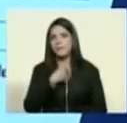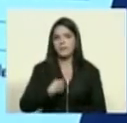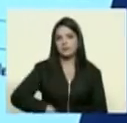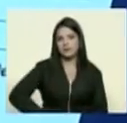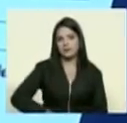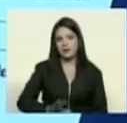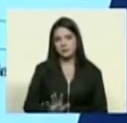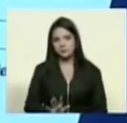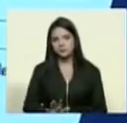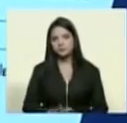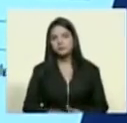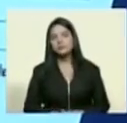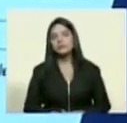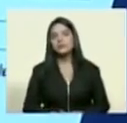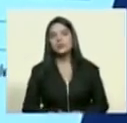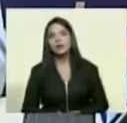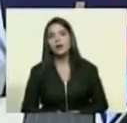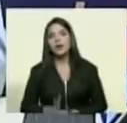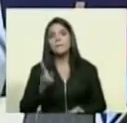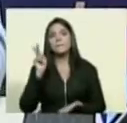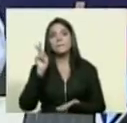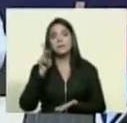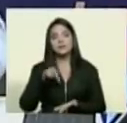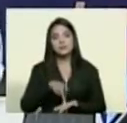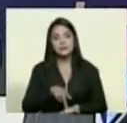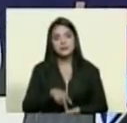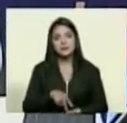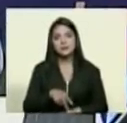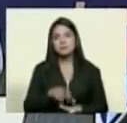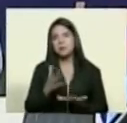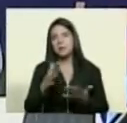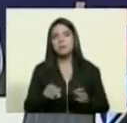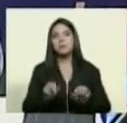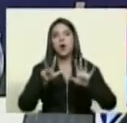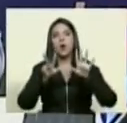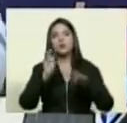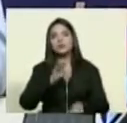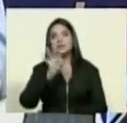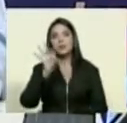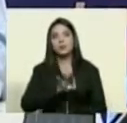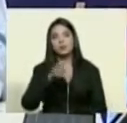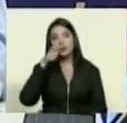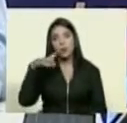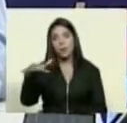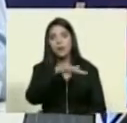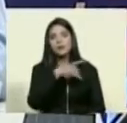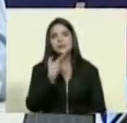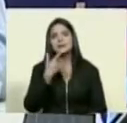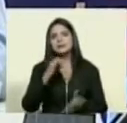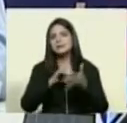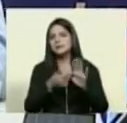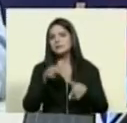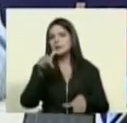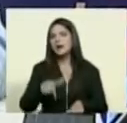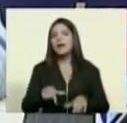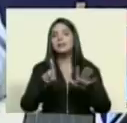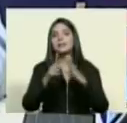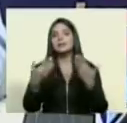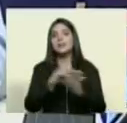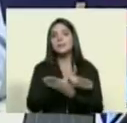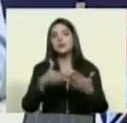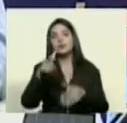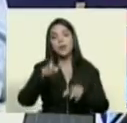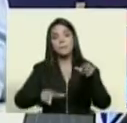presidencial, póngale usted que participa poco menos del 80% de la población. Estamos hablando de más o menos 16 millones